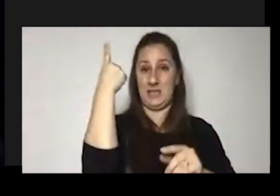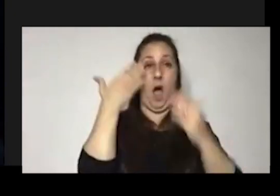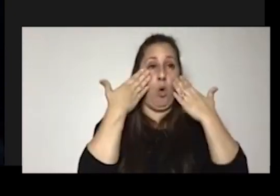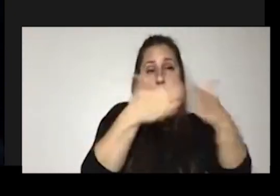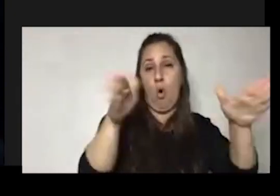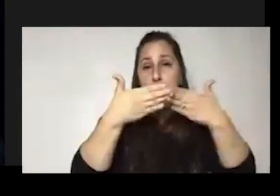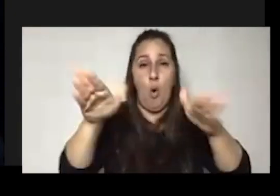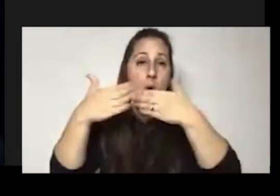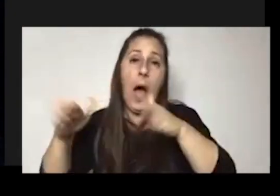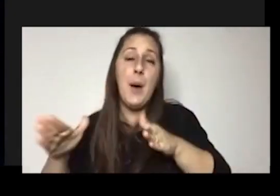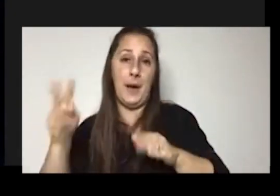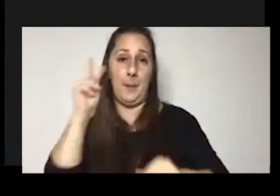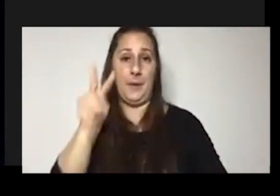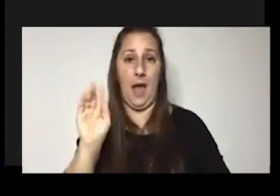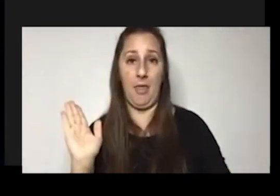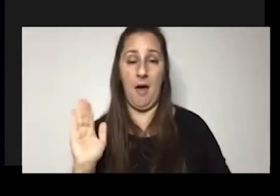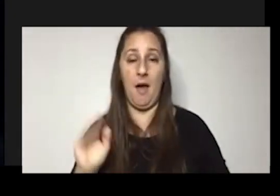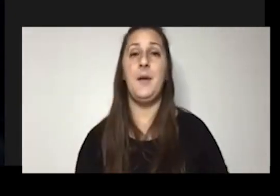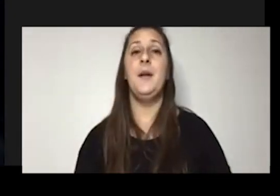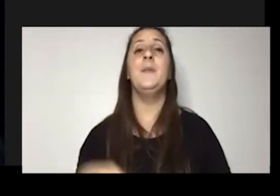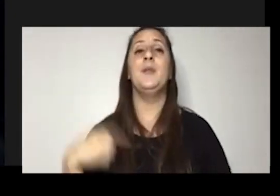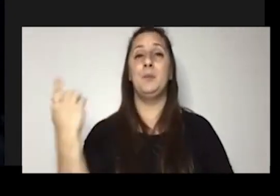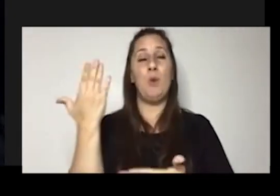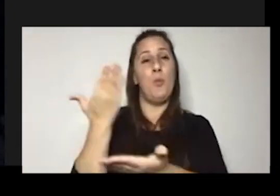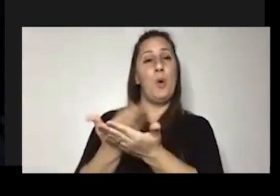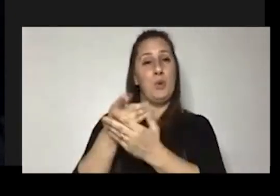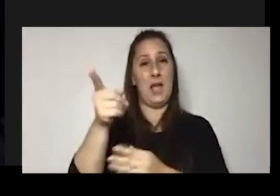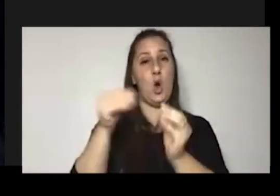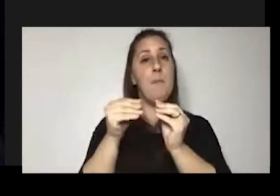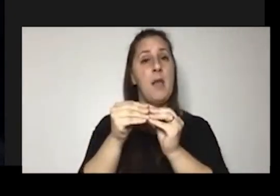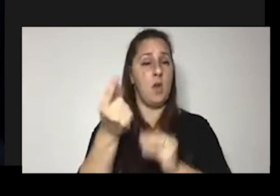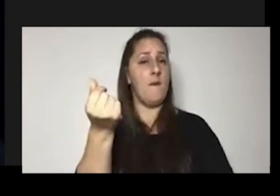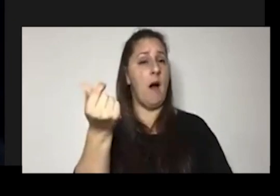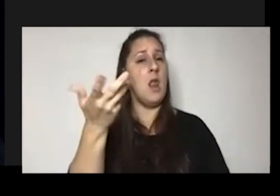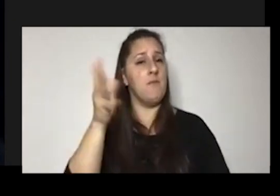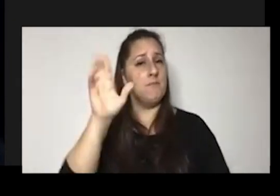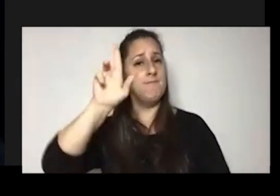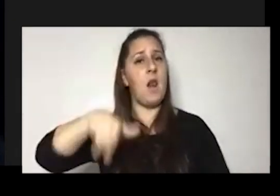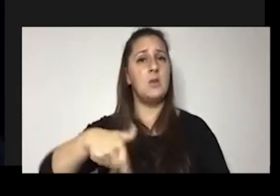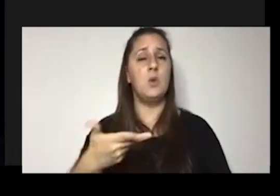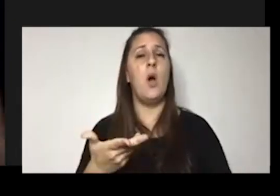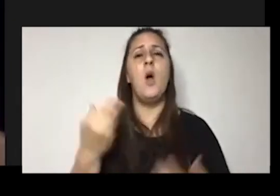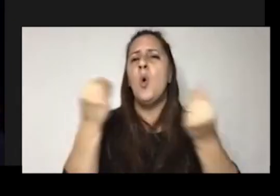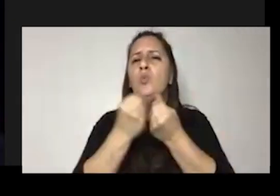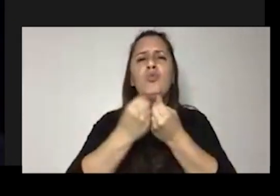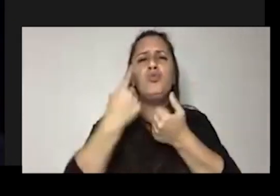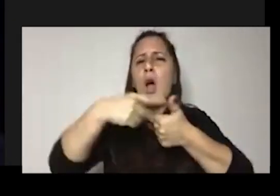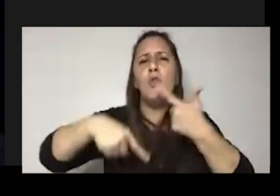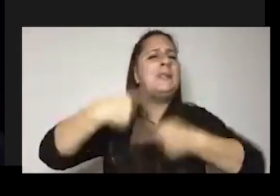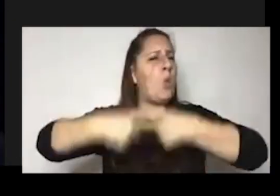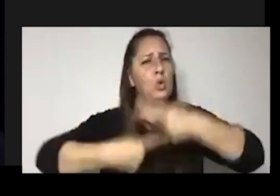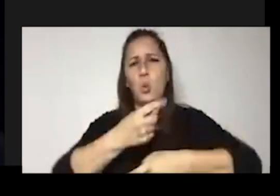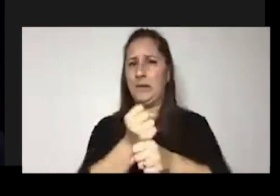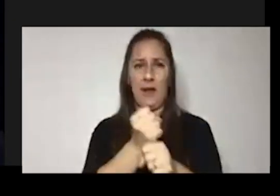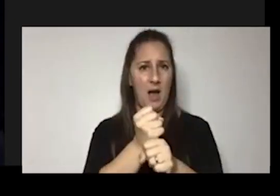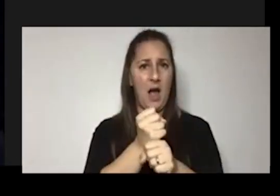me parece que lo que plantea el compañero es completamente válido. Hay un montón de cuestiones que se tienen que seguir trabajando, que tienen que ver con normativa y que